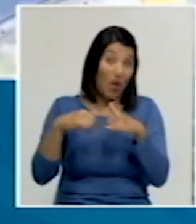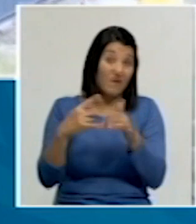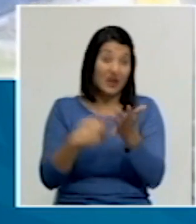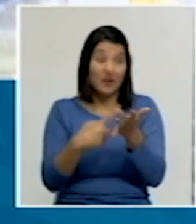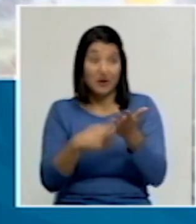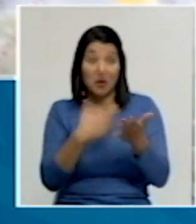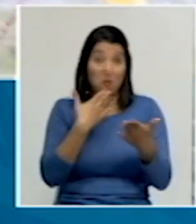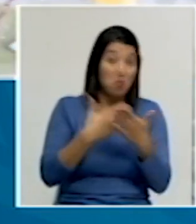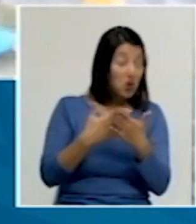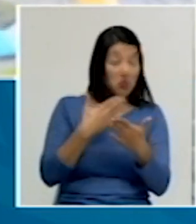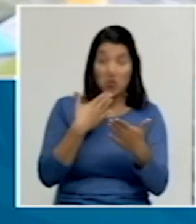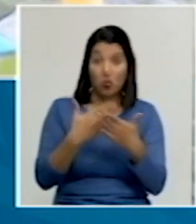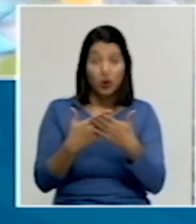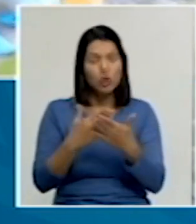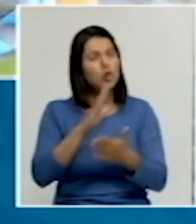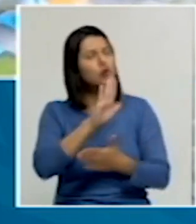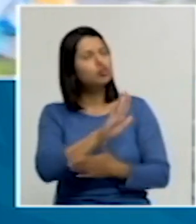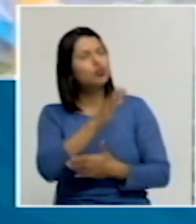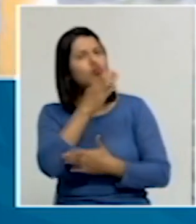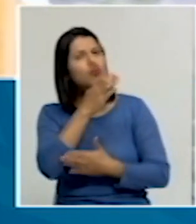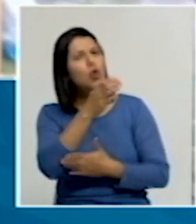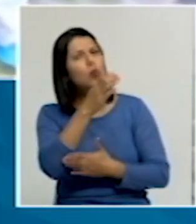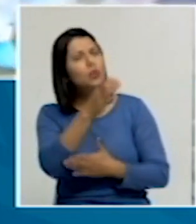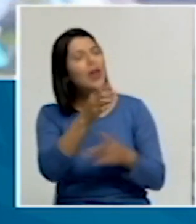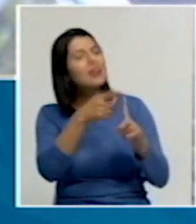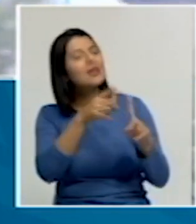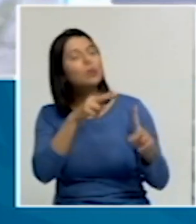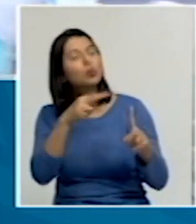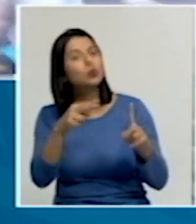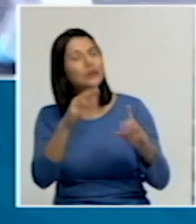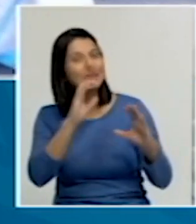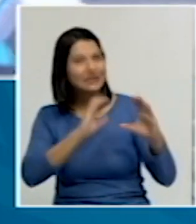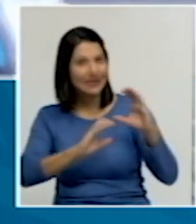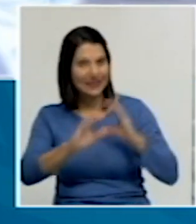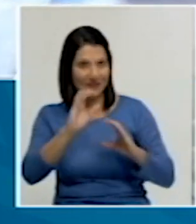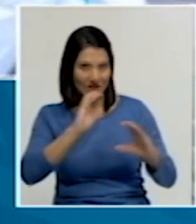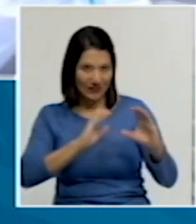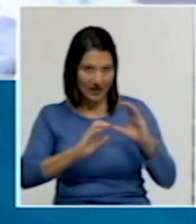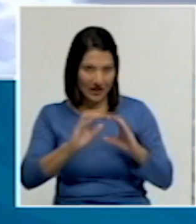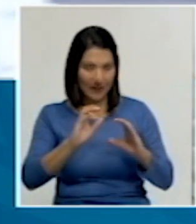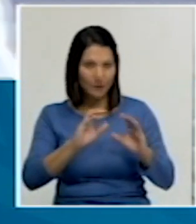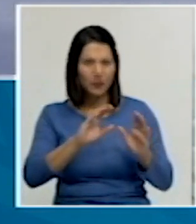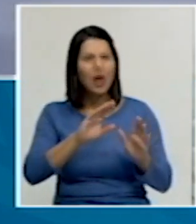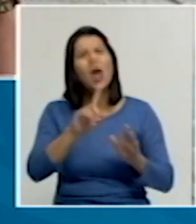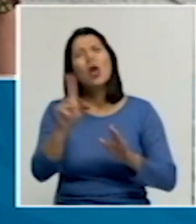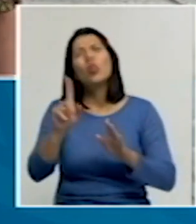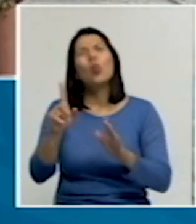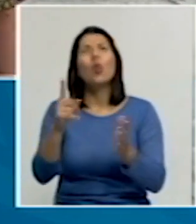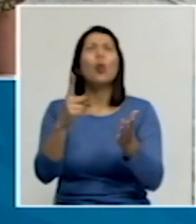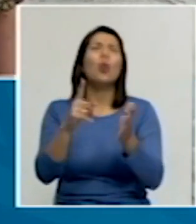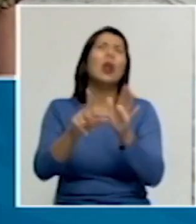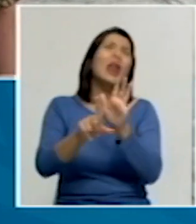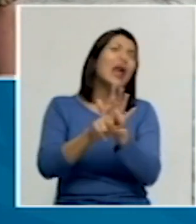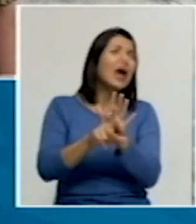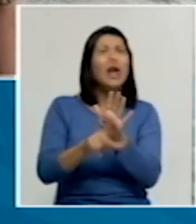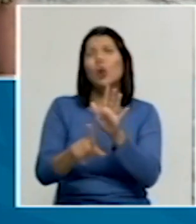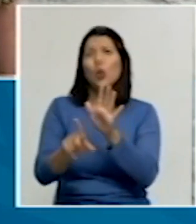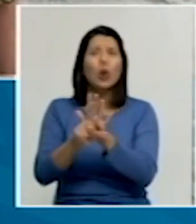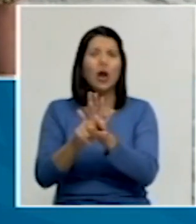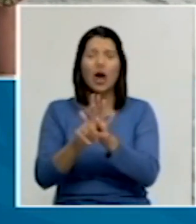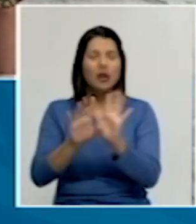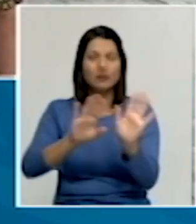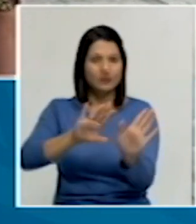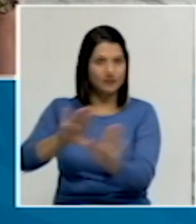su recomendación científica más allá del debate legal o de la